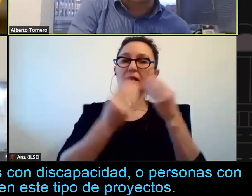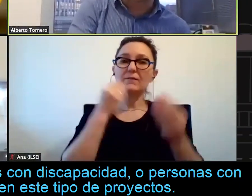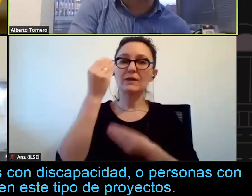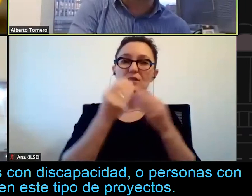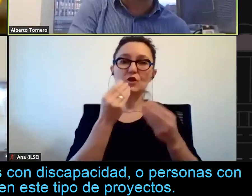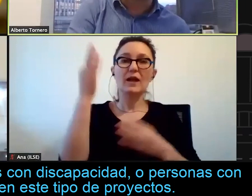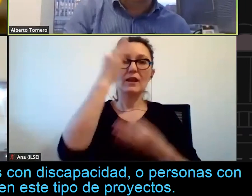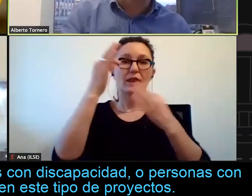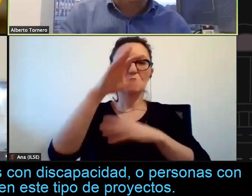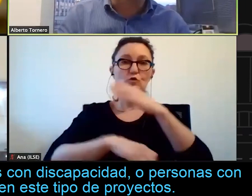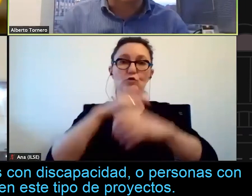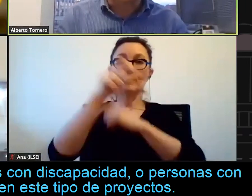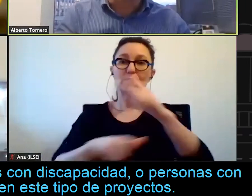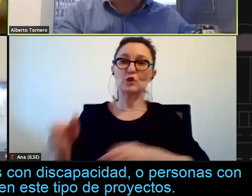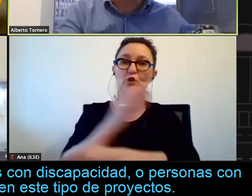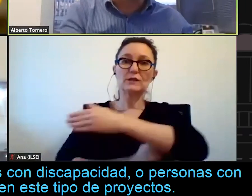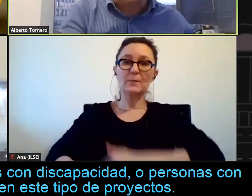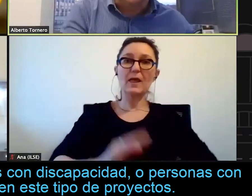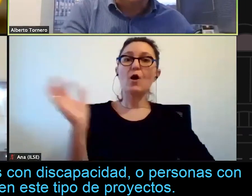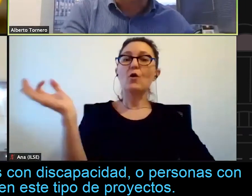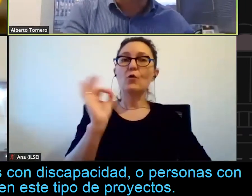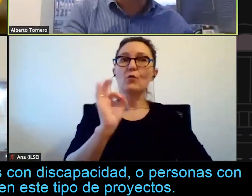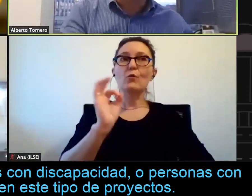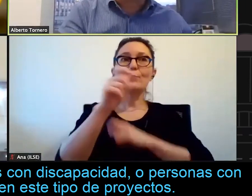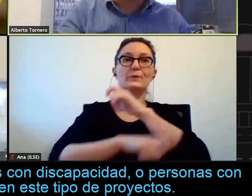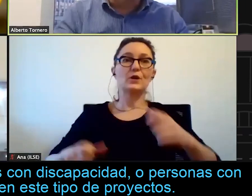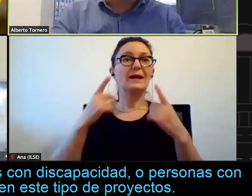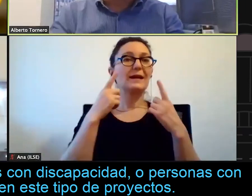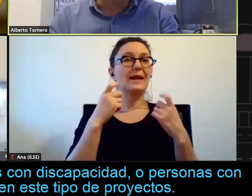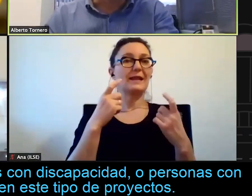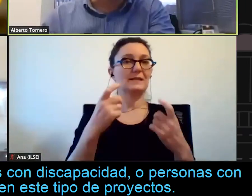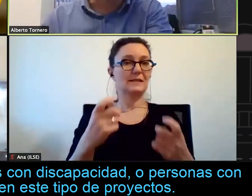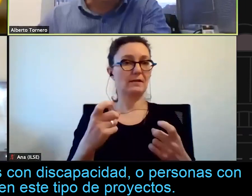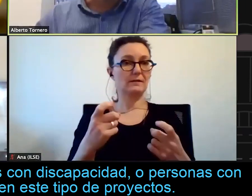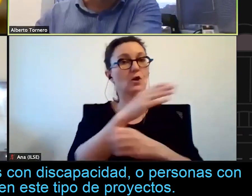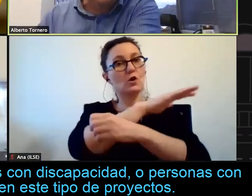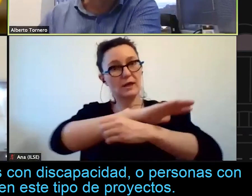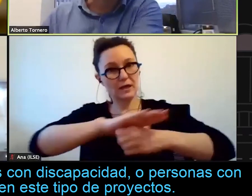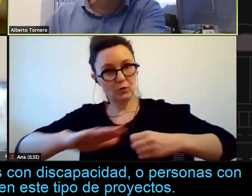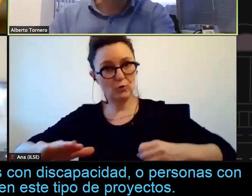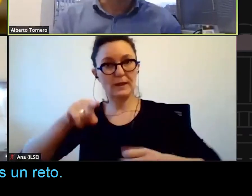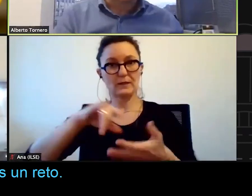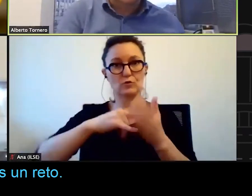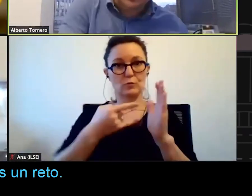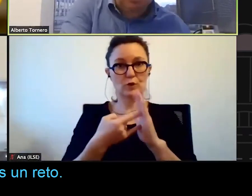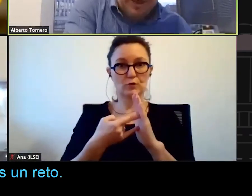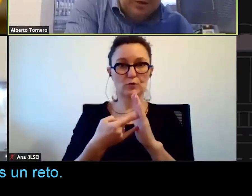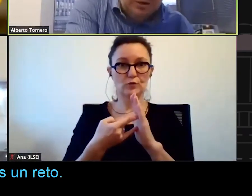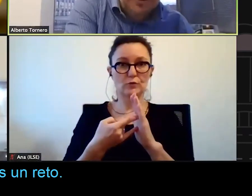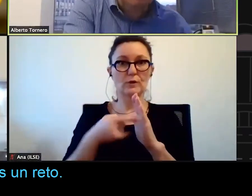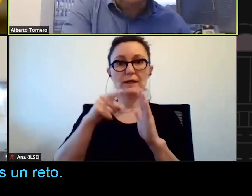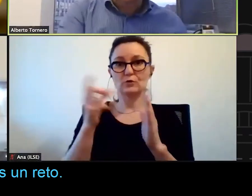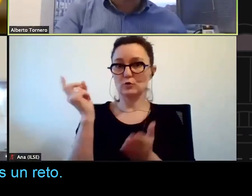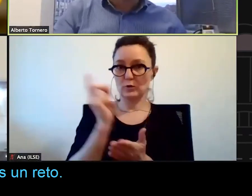consumo de las personas con discapacidad o de las personas con necesidades que cubren este tipo de proyectos. Ese es un